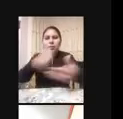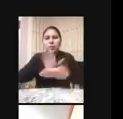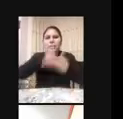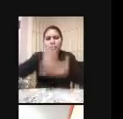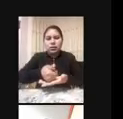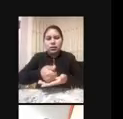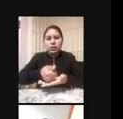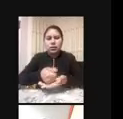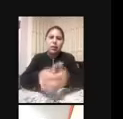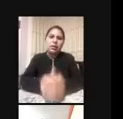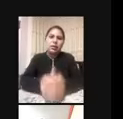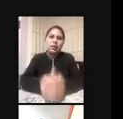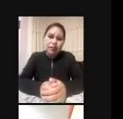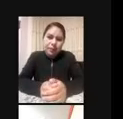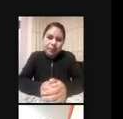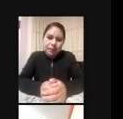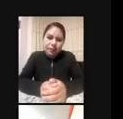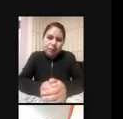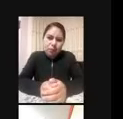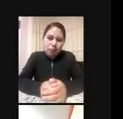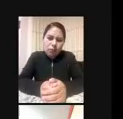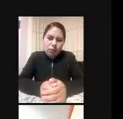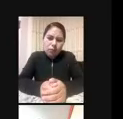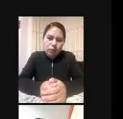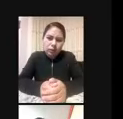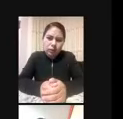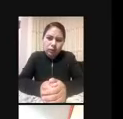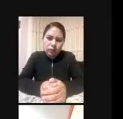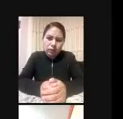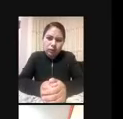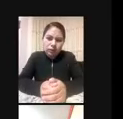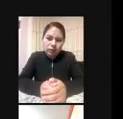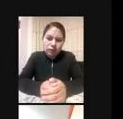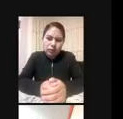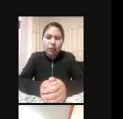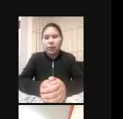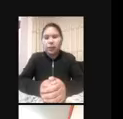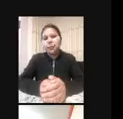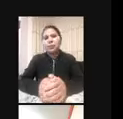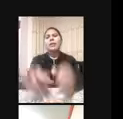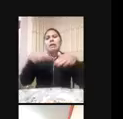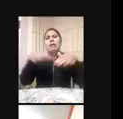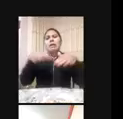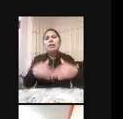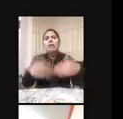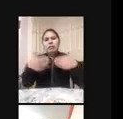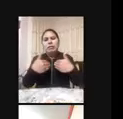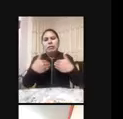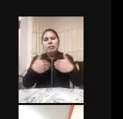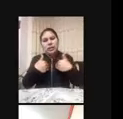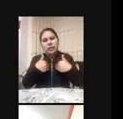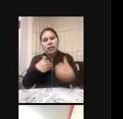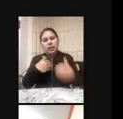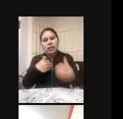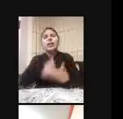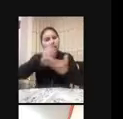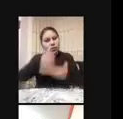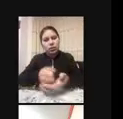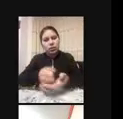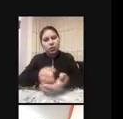Bueno, ¿qué tenemos que hacer? Pues aprovechar otros mecanismos cerebrales,